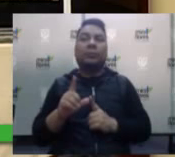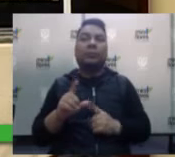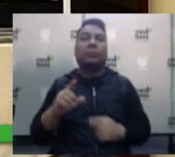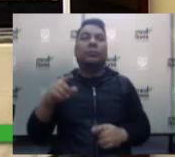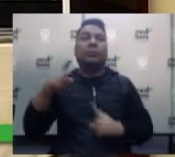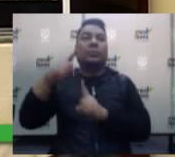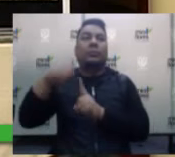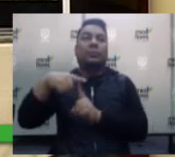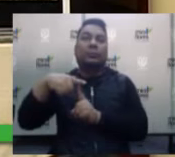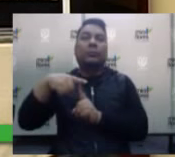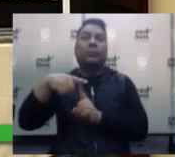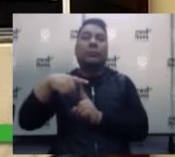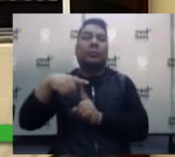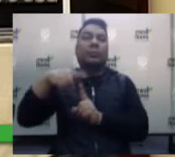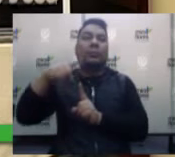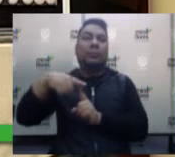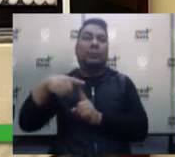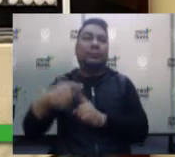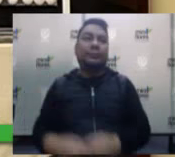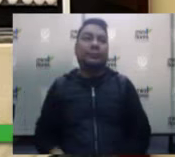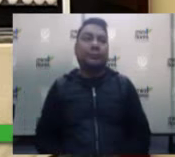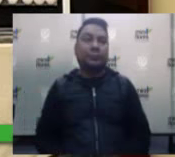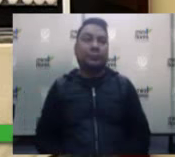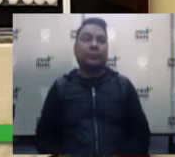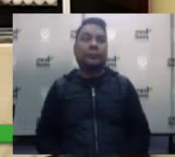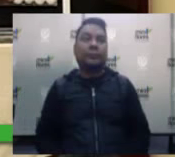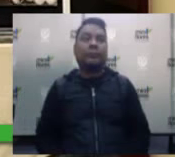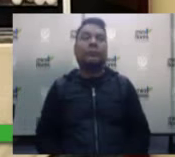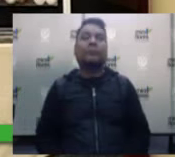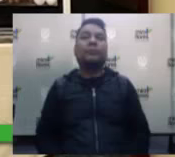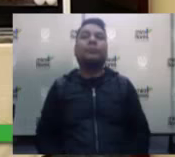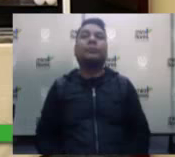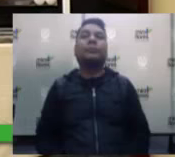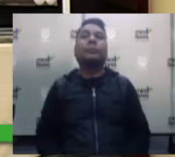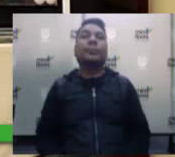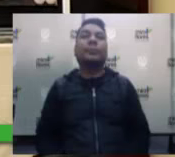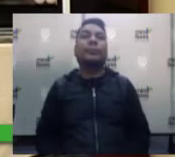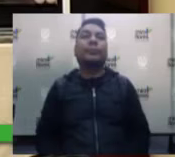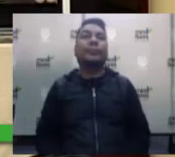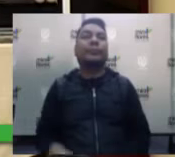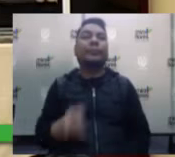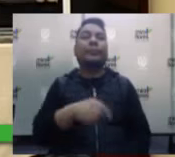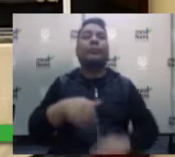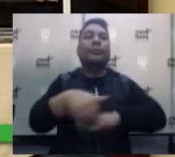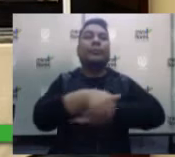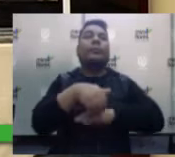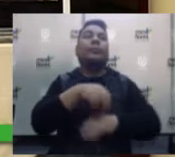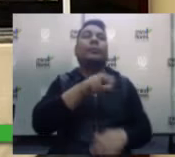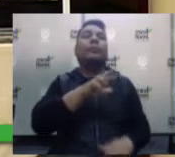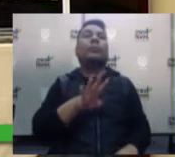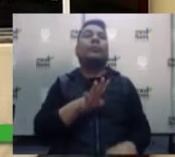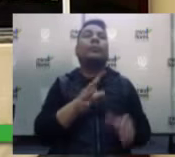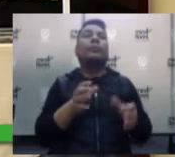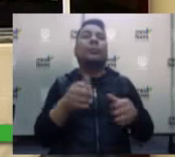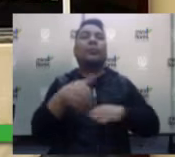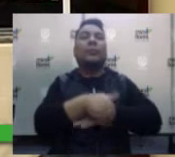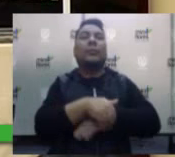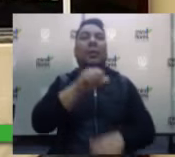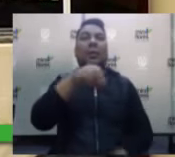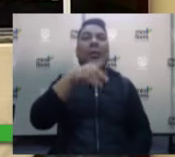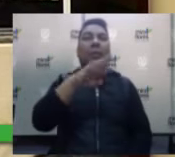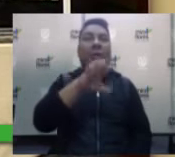T. T. La agrupación Vamos Perú. Ubicación 34, en Avenida